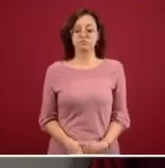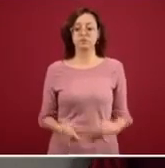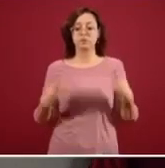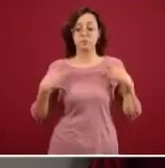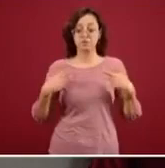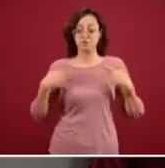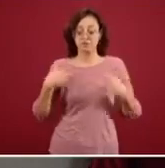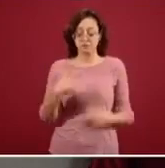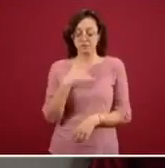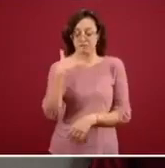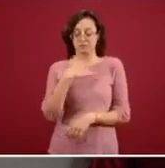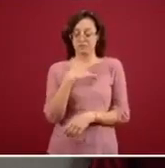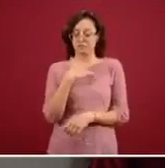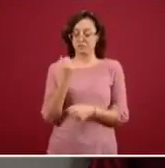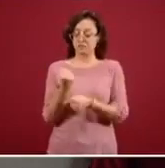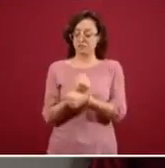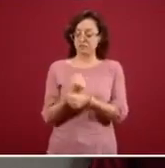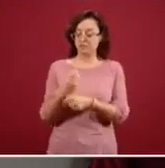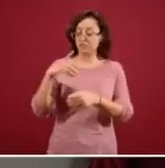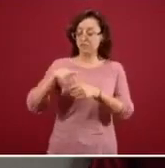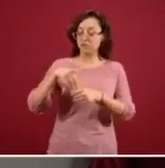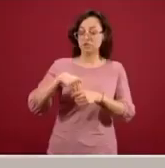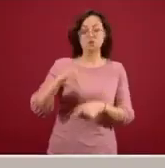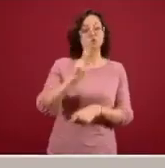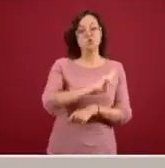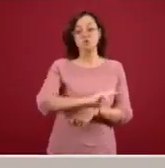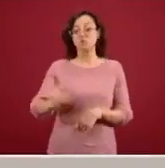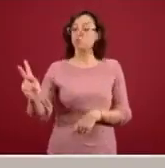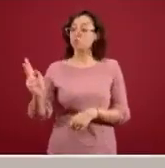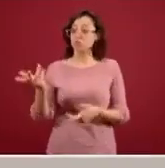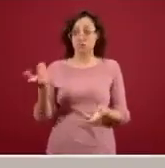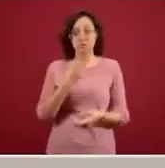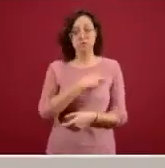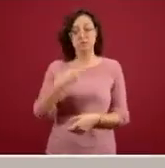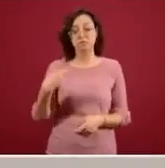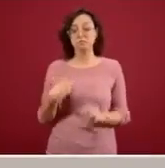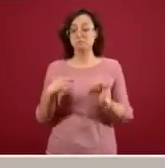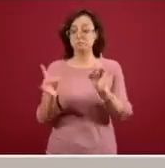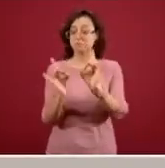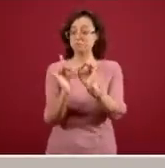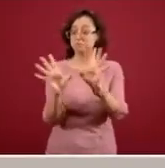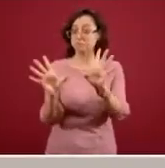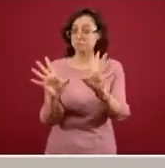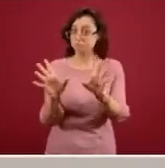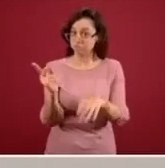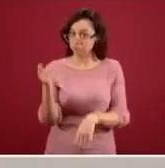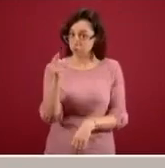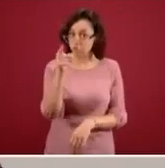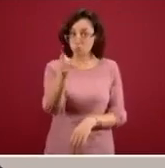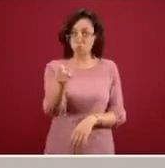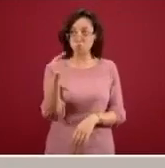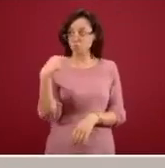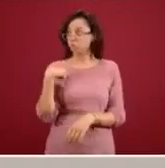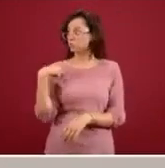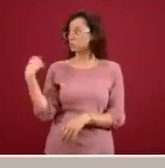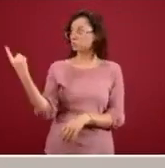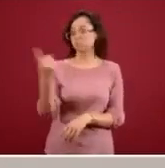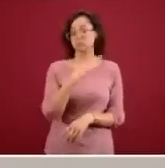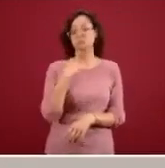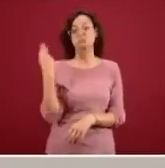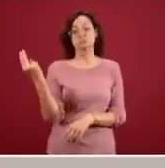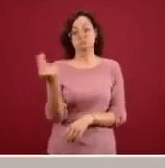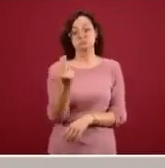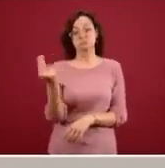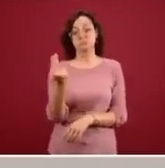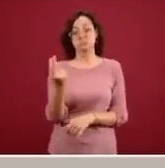población para donar sangre, y estamos incluidos todos, es que todos podemos necesitar la sangre en cualquier momento y que la sangre